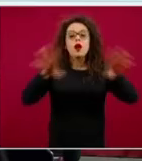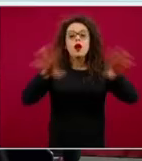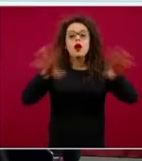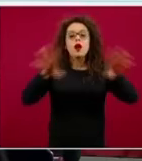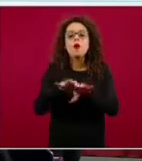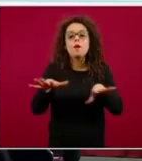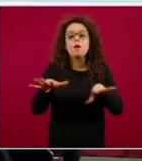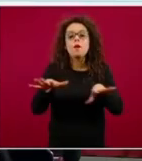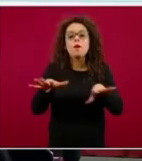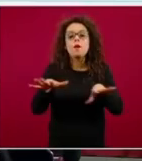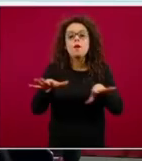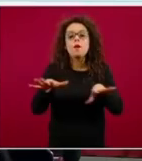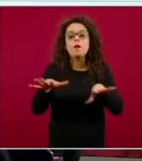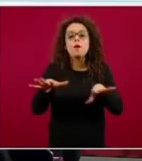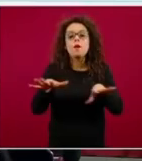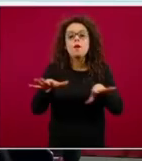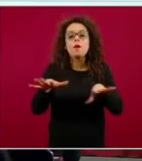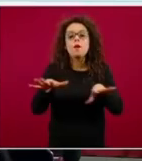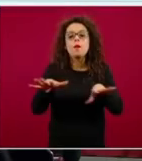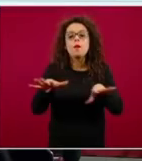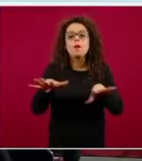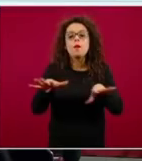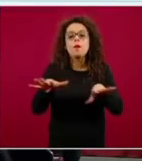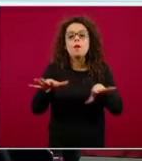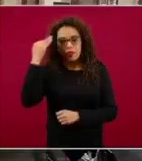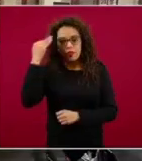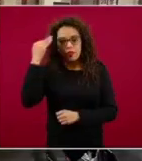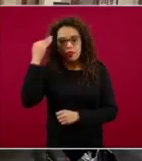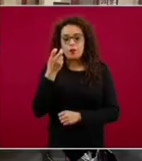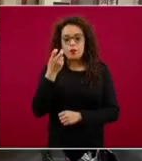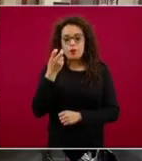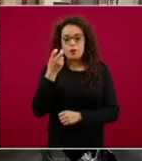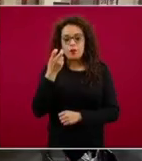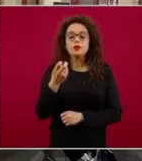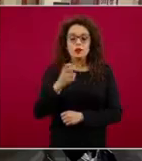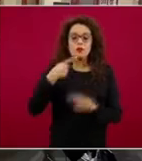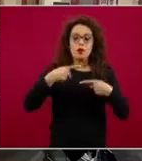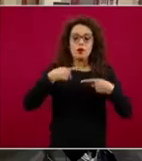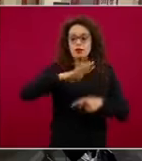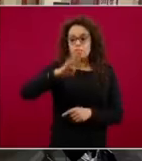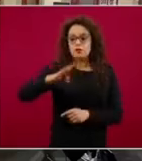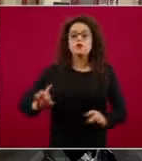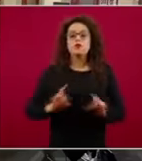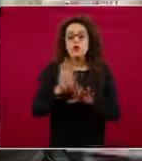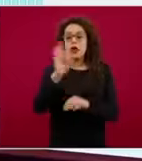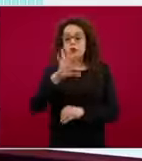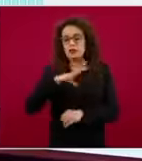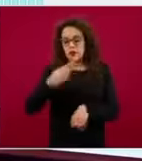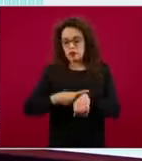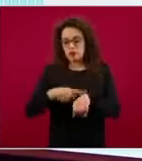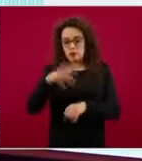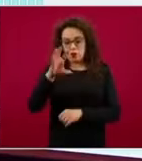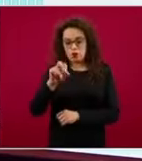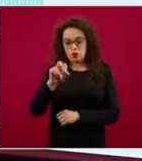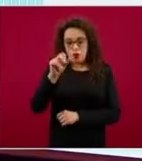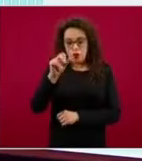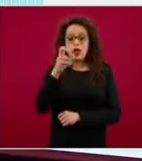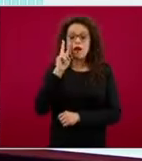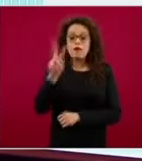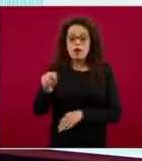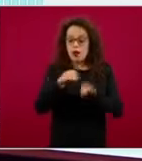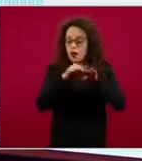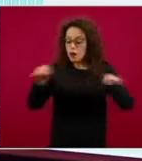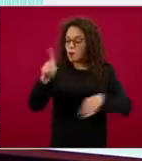la letalidad de casos, es decir, la probabilidad de morir si es que se tiene COVID. Y este es el promedio nacional de todo el